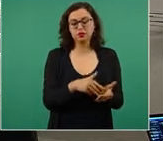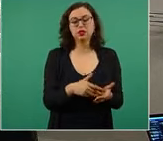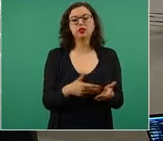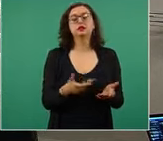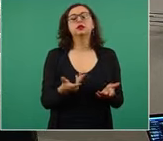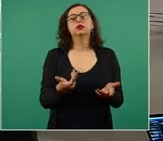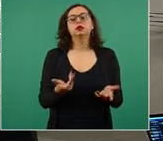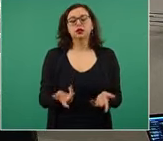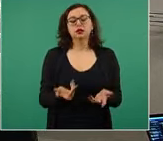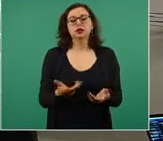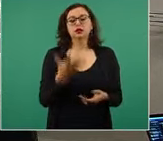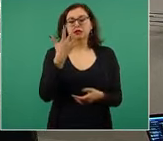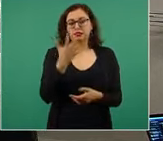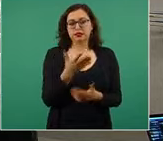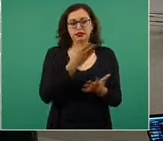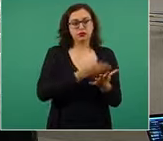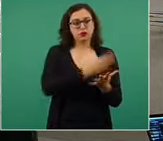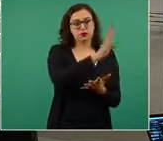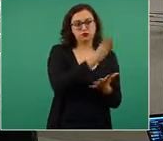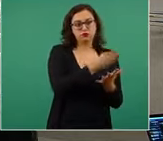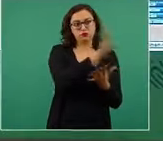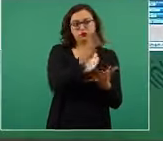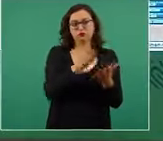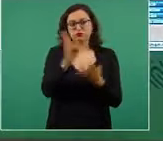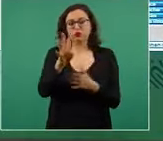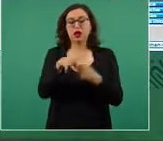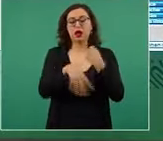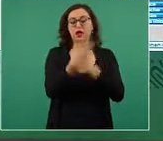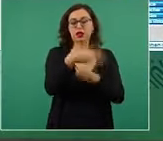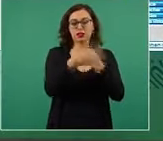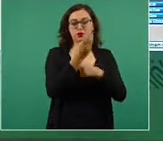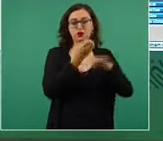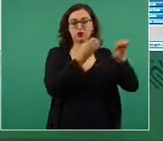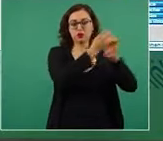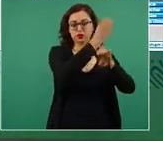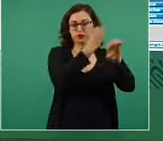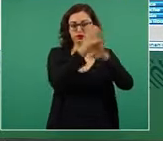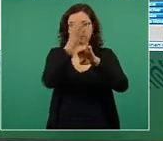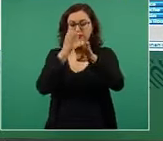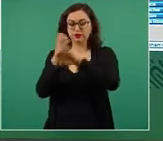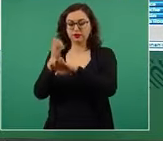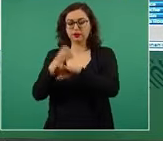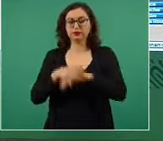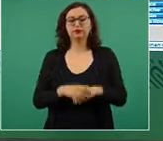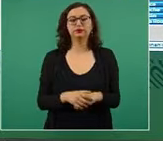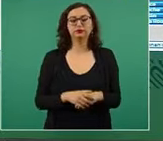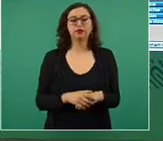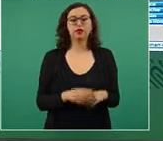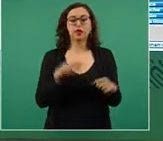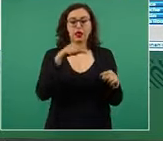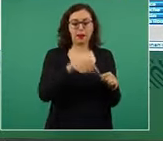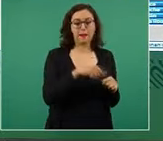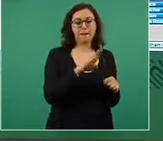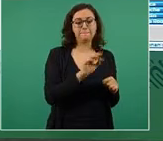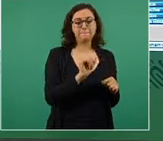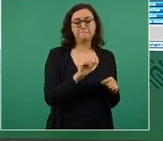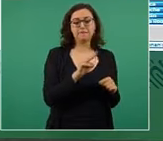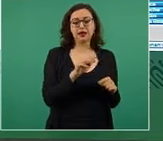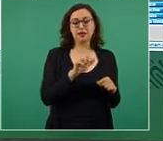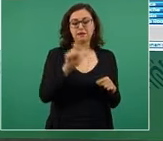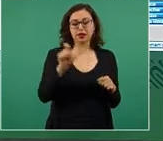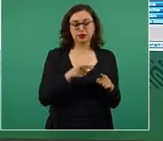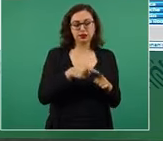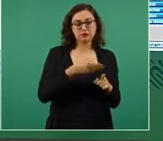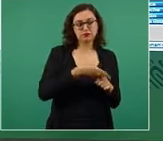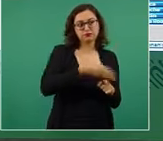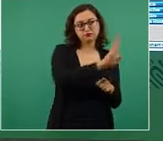1.975.370. Se organizaron 5 rutas para atender 14 estados. Estas rutas salen de Birmex hacia los respectivos